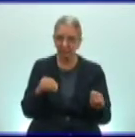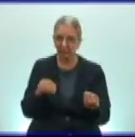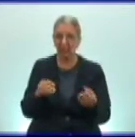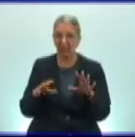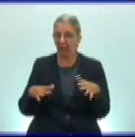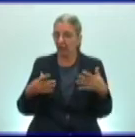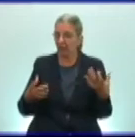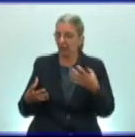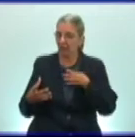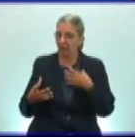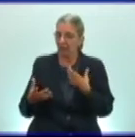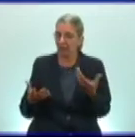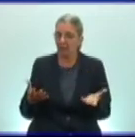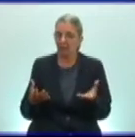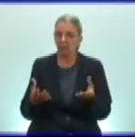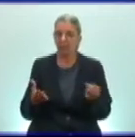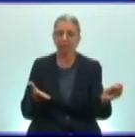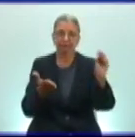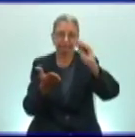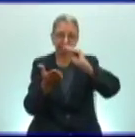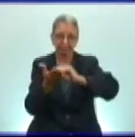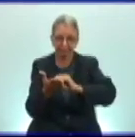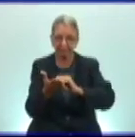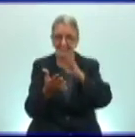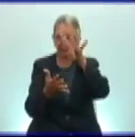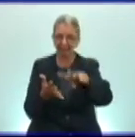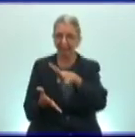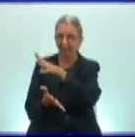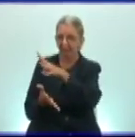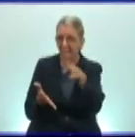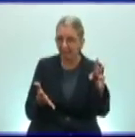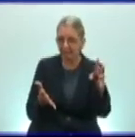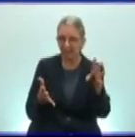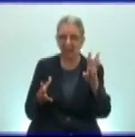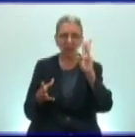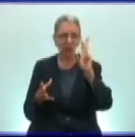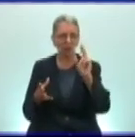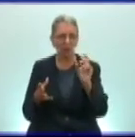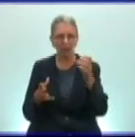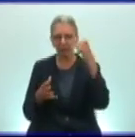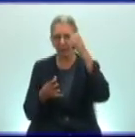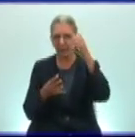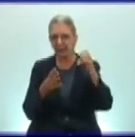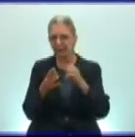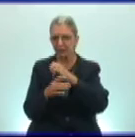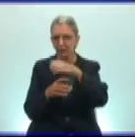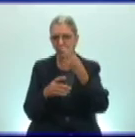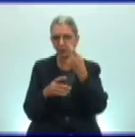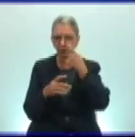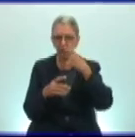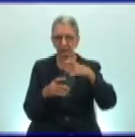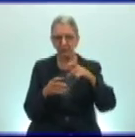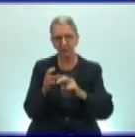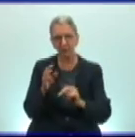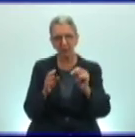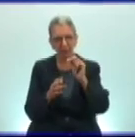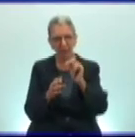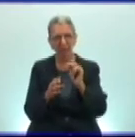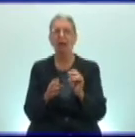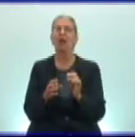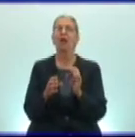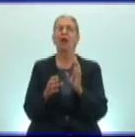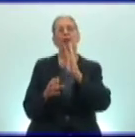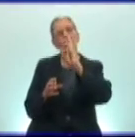del elemento en la tabla periódica y podremos saber entonces cuántos electrones tiene en el último nivel, cuántos